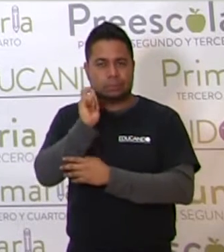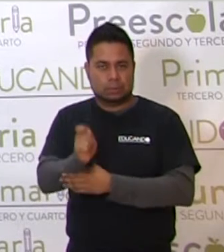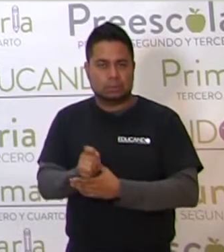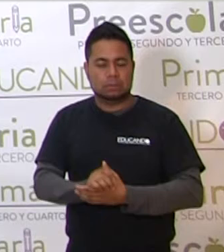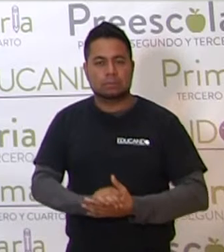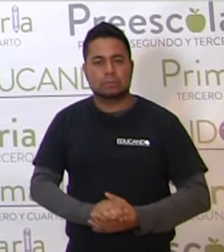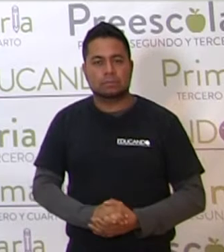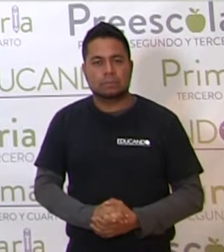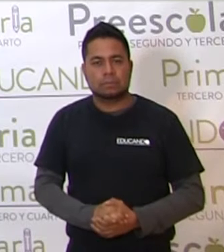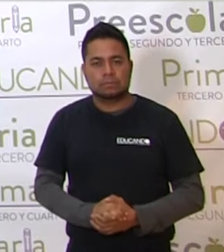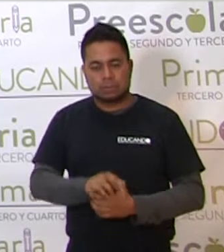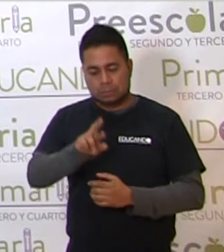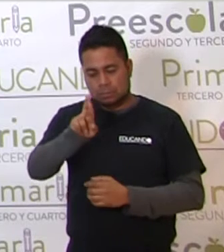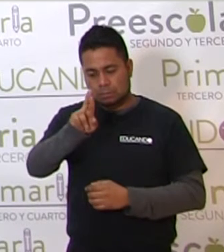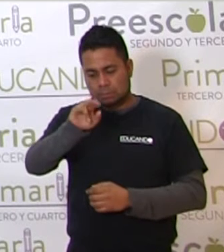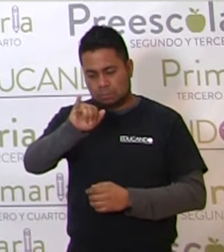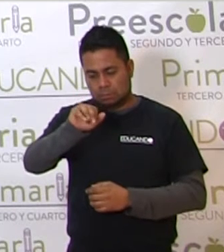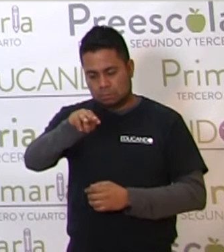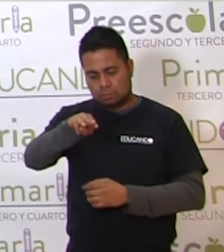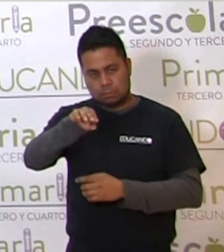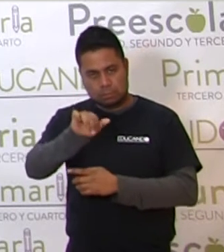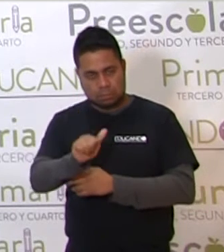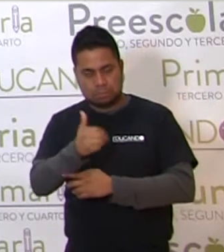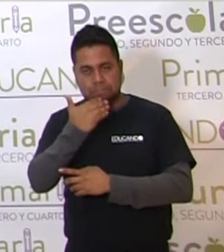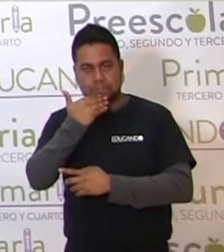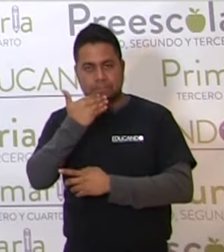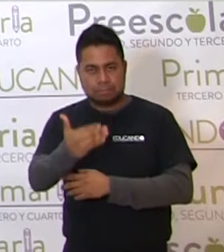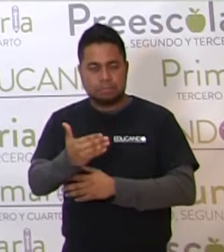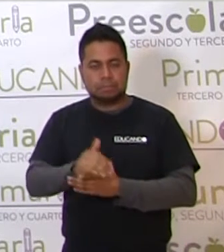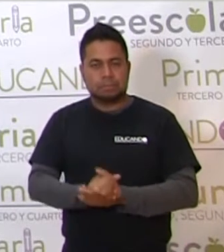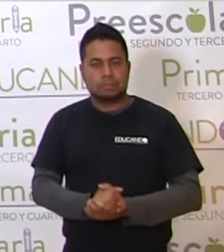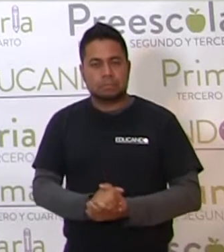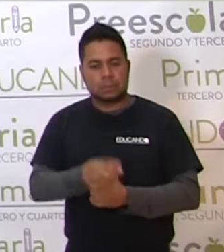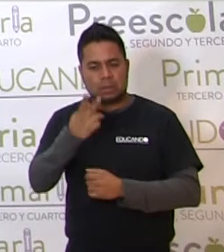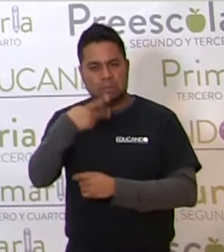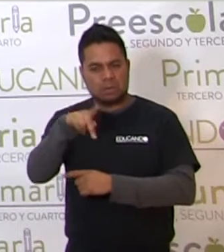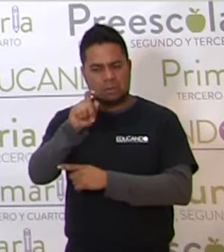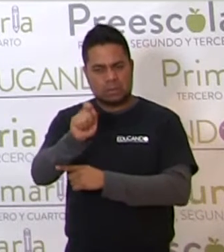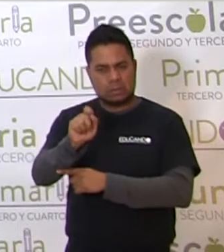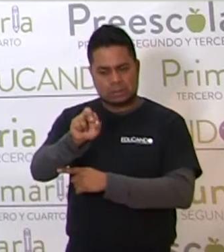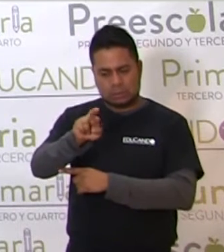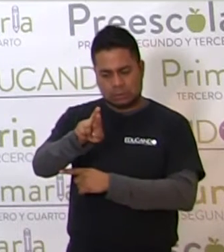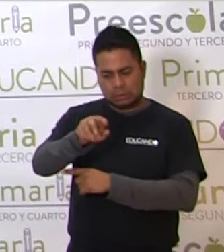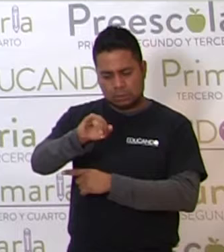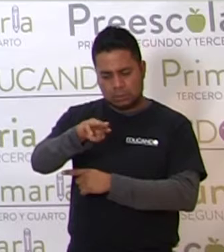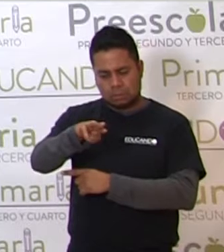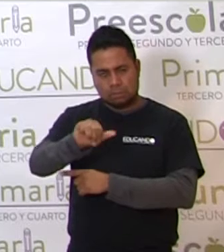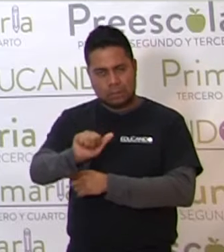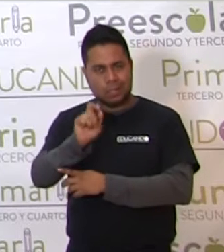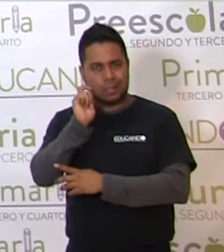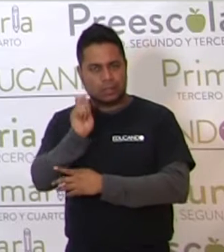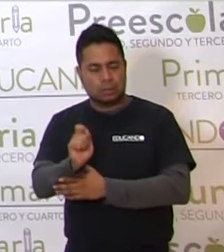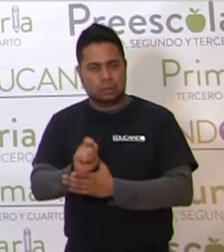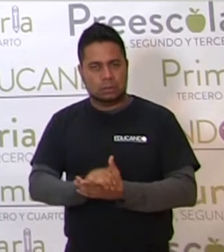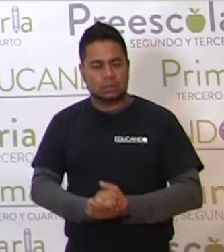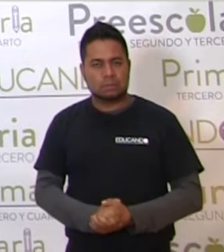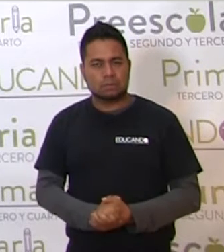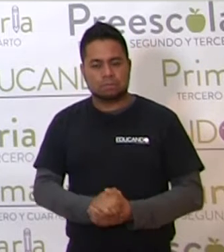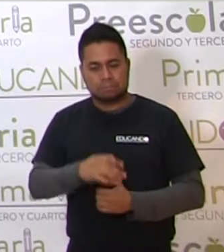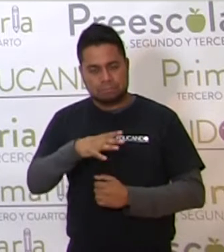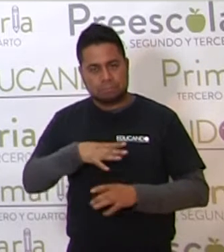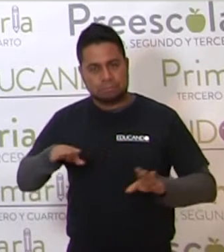ser rima bien Pero qué es la rima la rima tiene